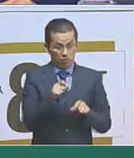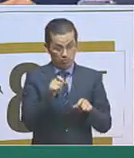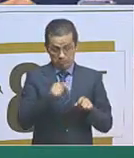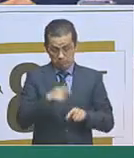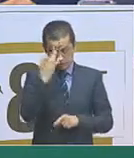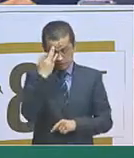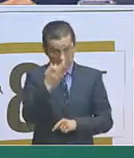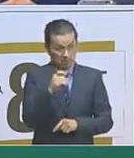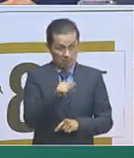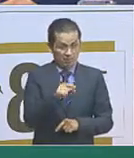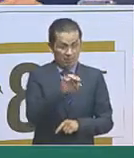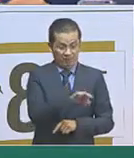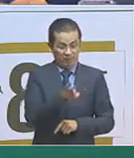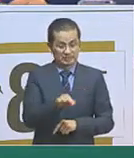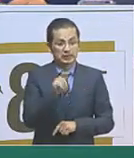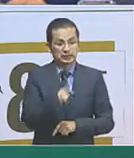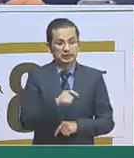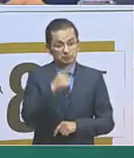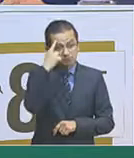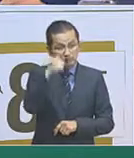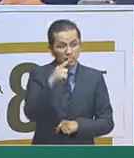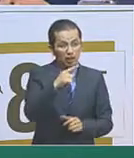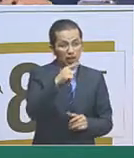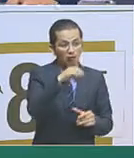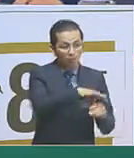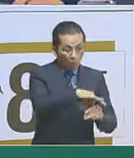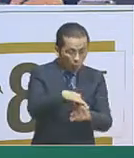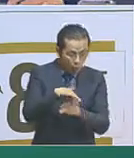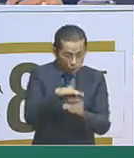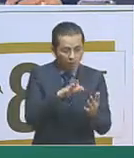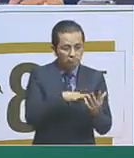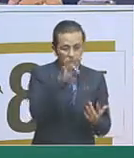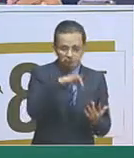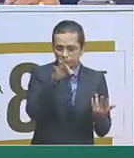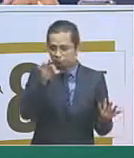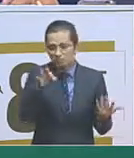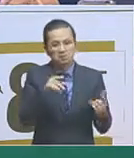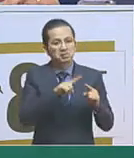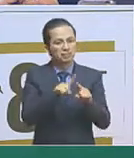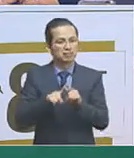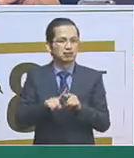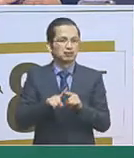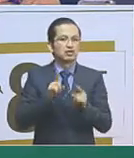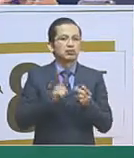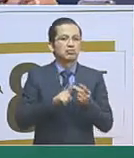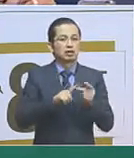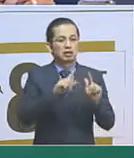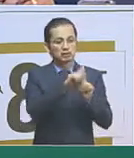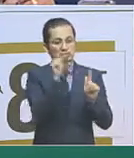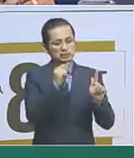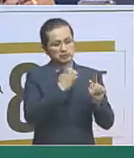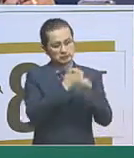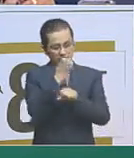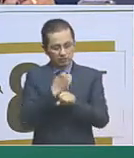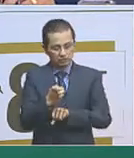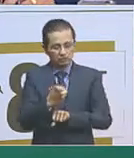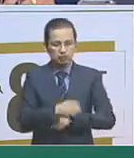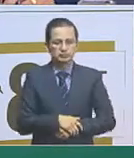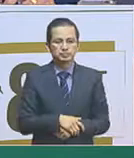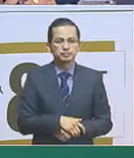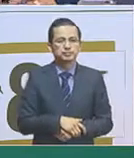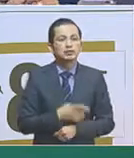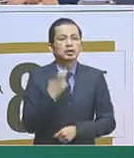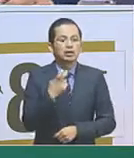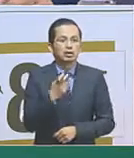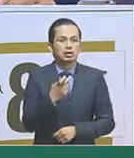mismas fechas de la mayoría de los procesos electorales en las entidades federativas los que lo que nos genera